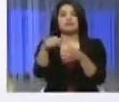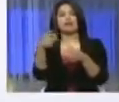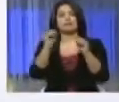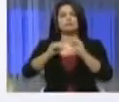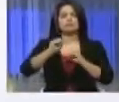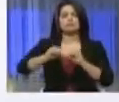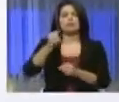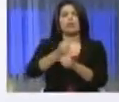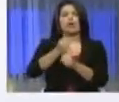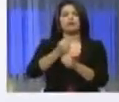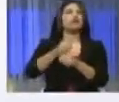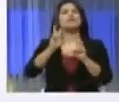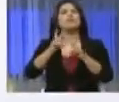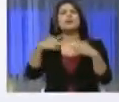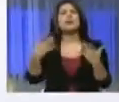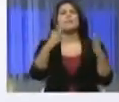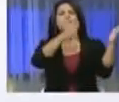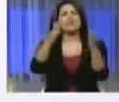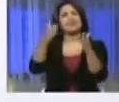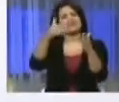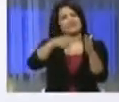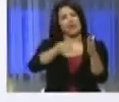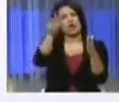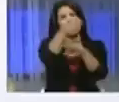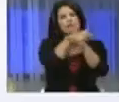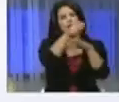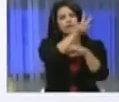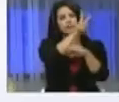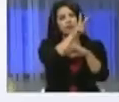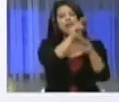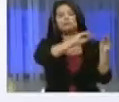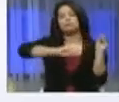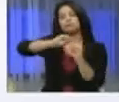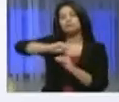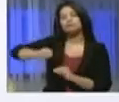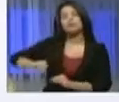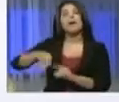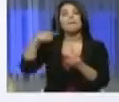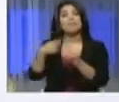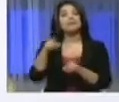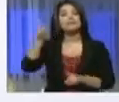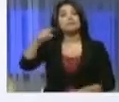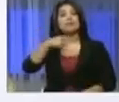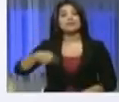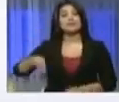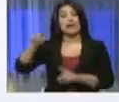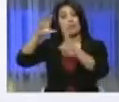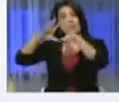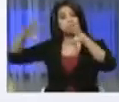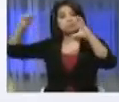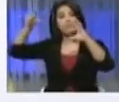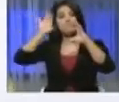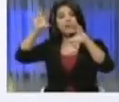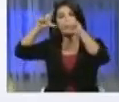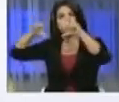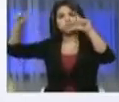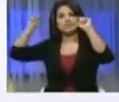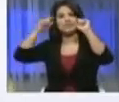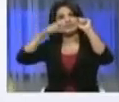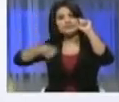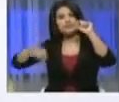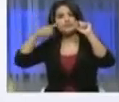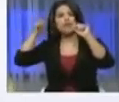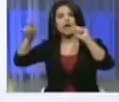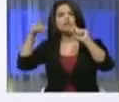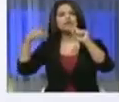económica bolivariana y todo el empuje que junto a la gran China le estamos metiendo a la gran misión